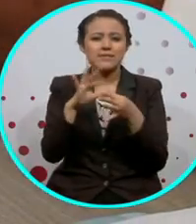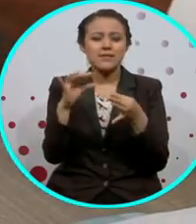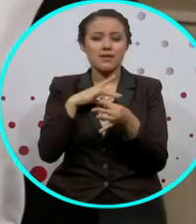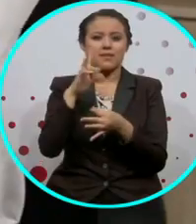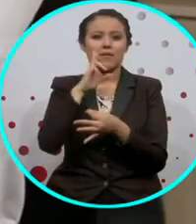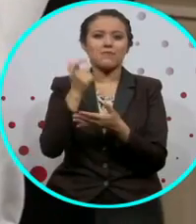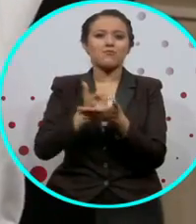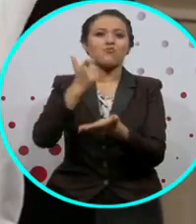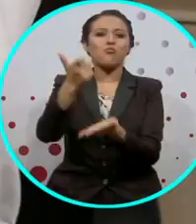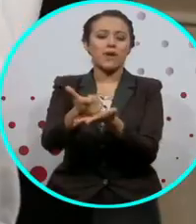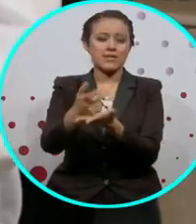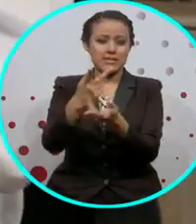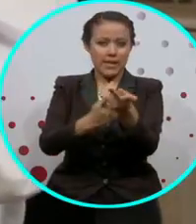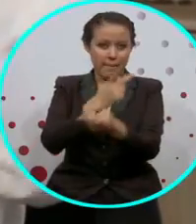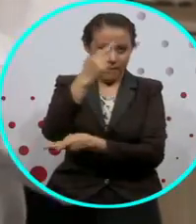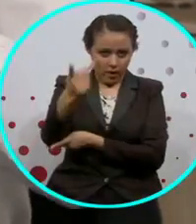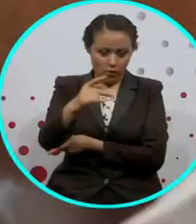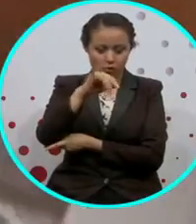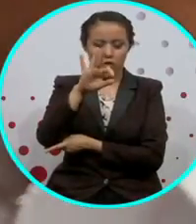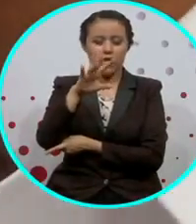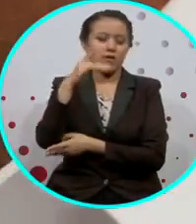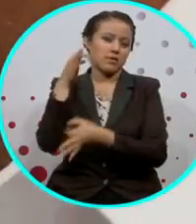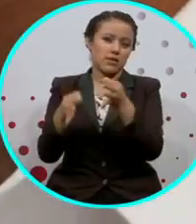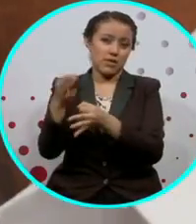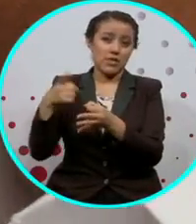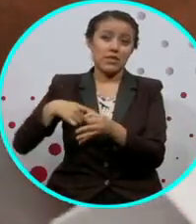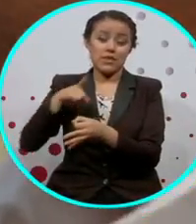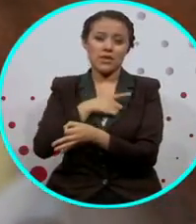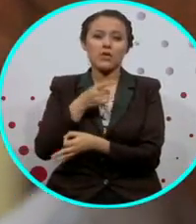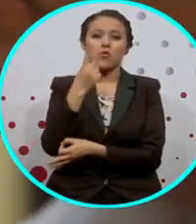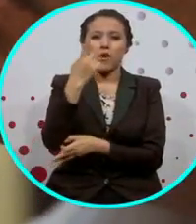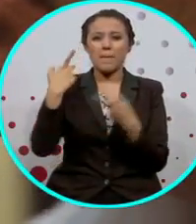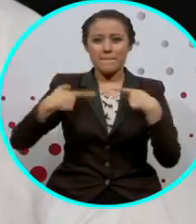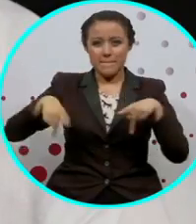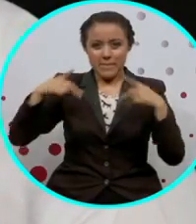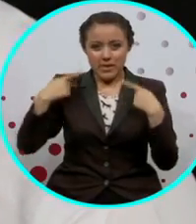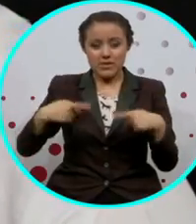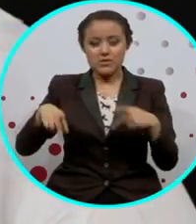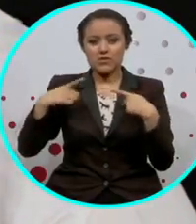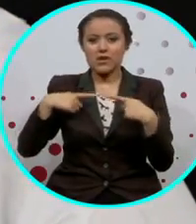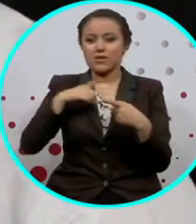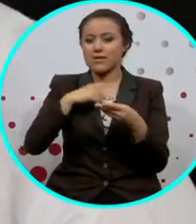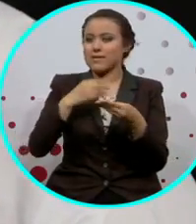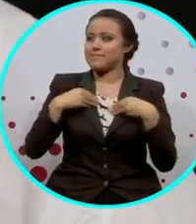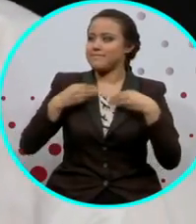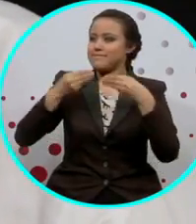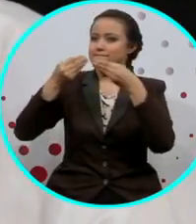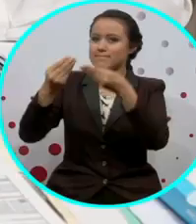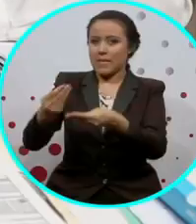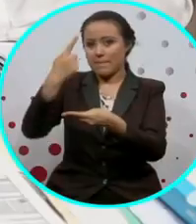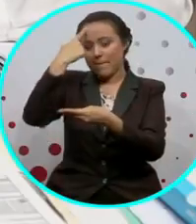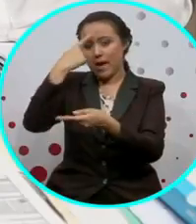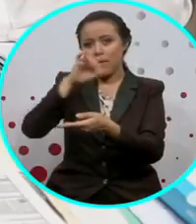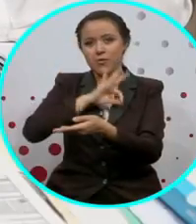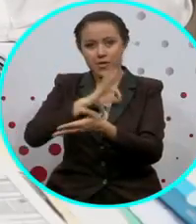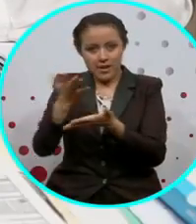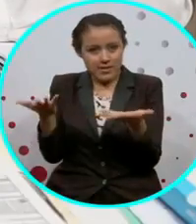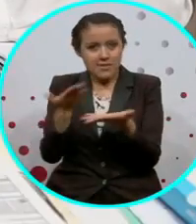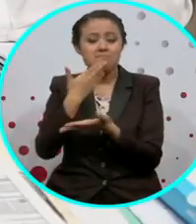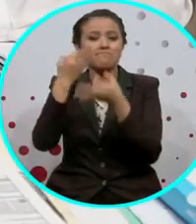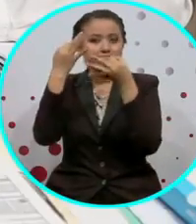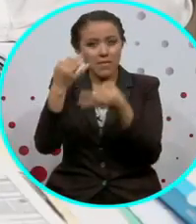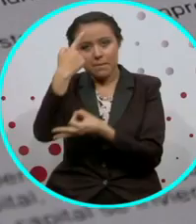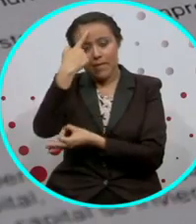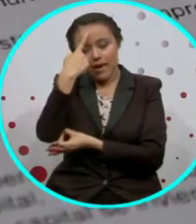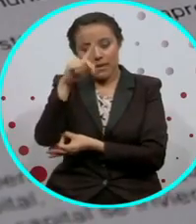un fideicomiso, un acto jurídico a través del cual una persona cede bienes o derechos para un fin lícito, en